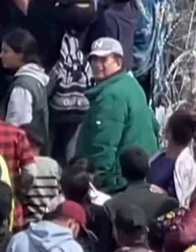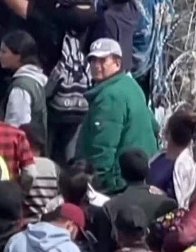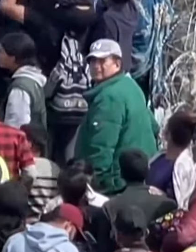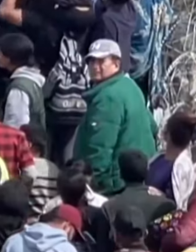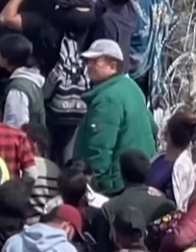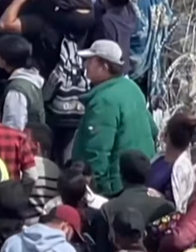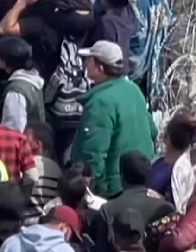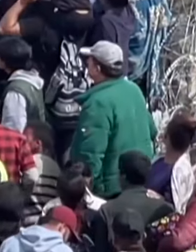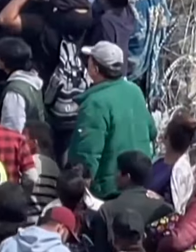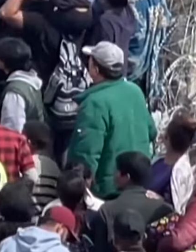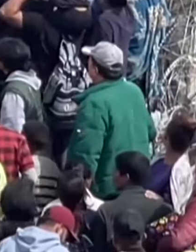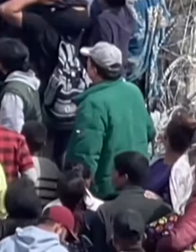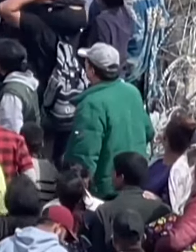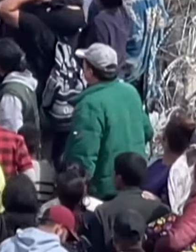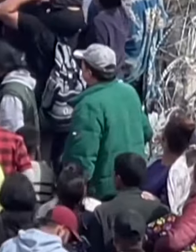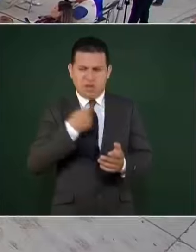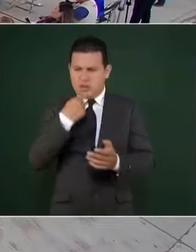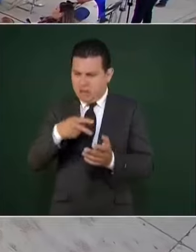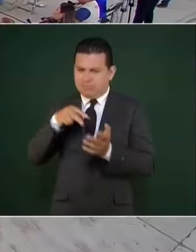injusta y discriminatoria.